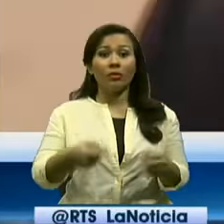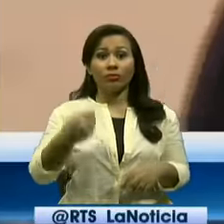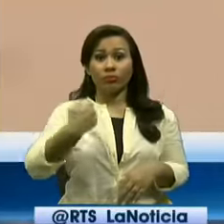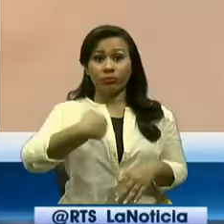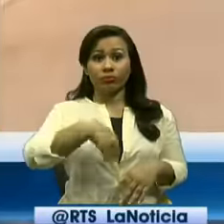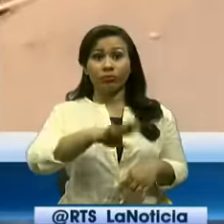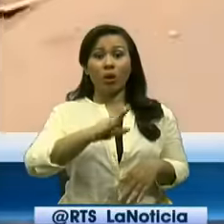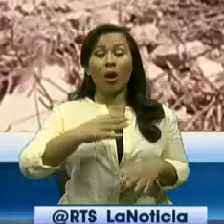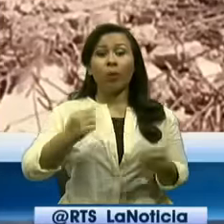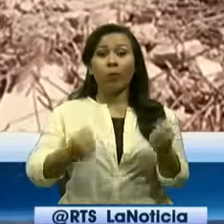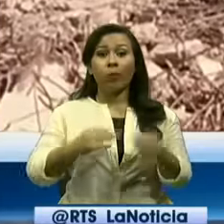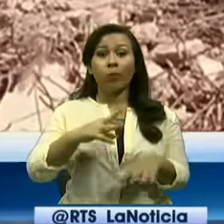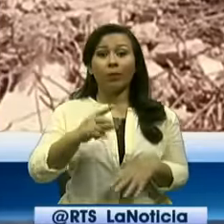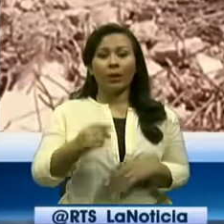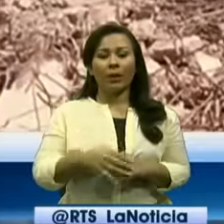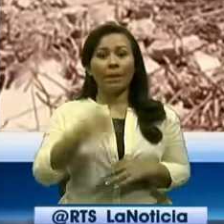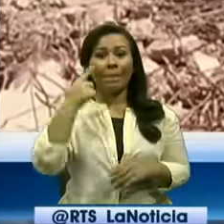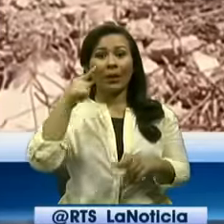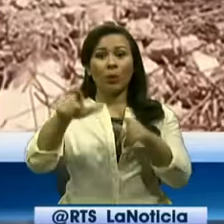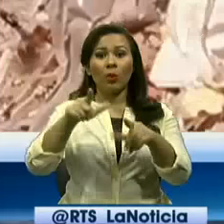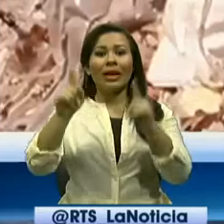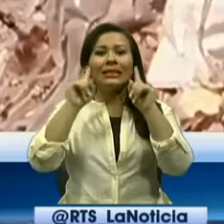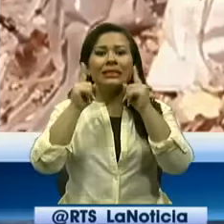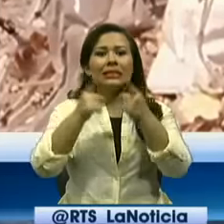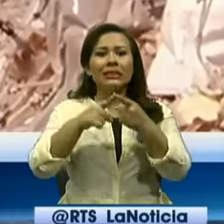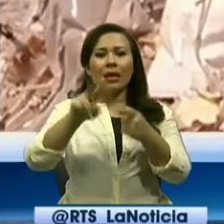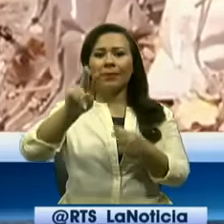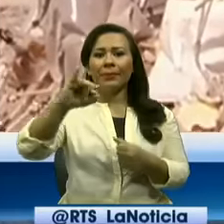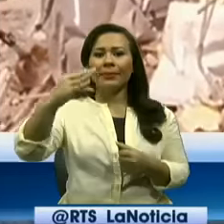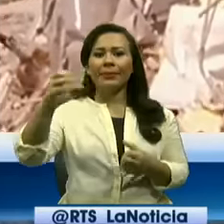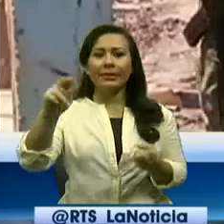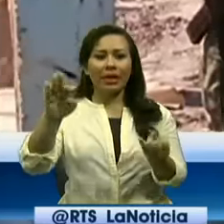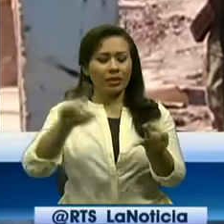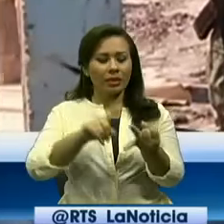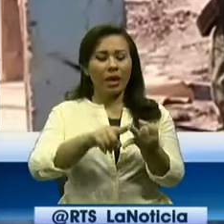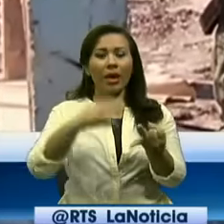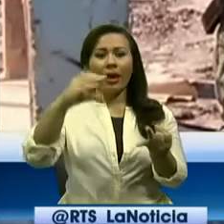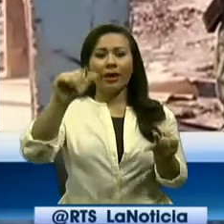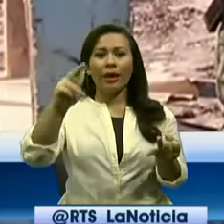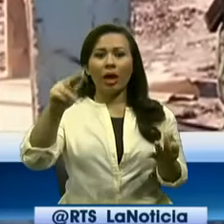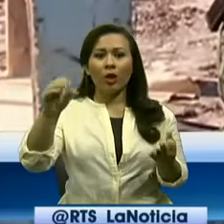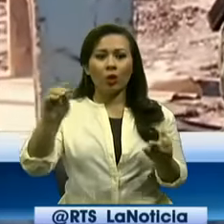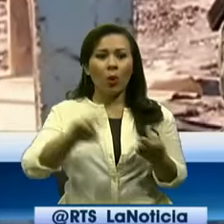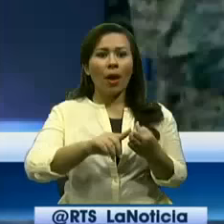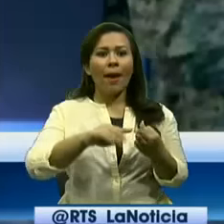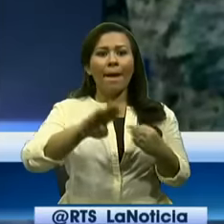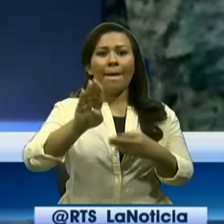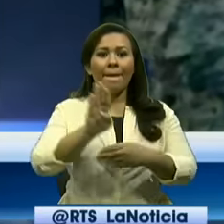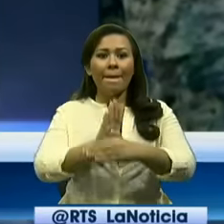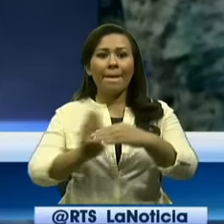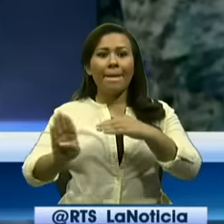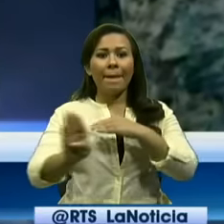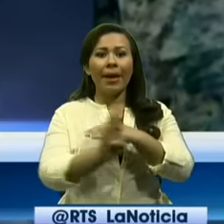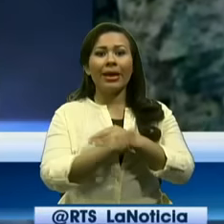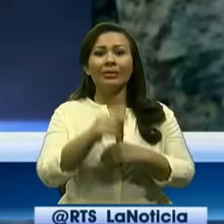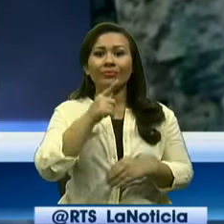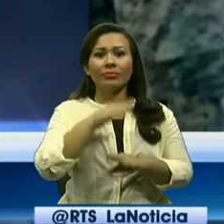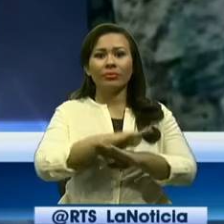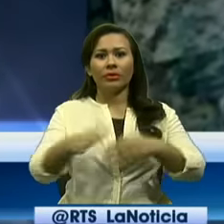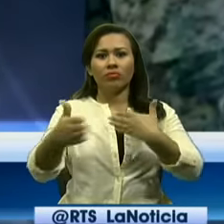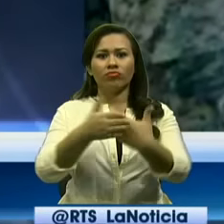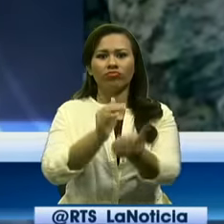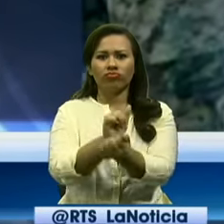las donaciones para San Vicente, Canoa y Bahía, el ejército se encargó de aprehender a los primeros